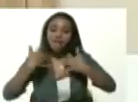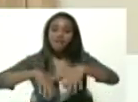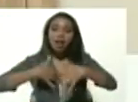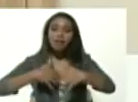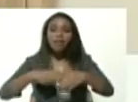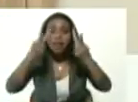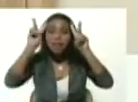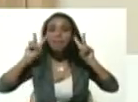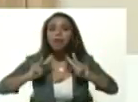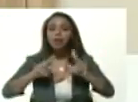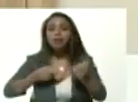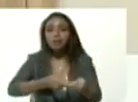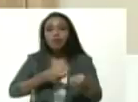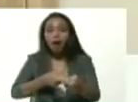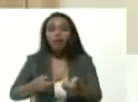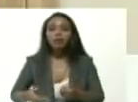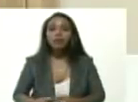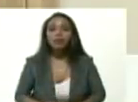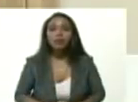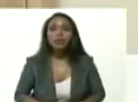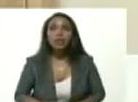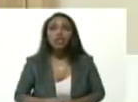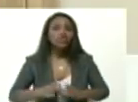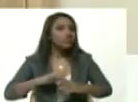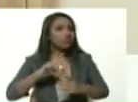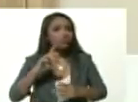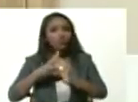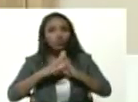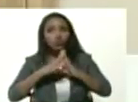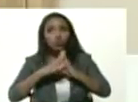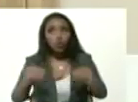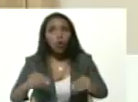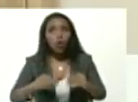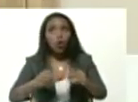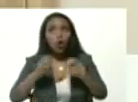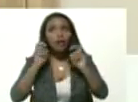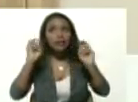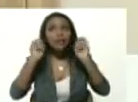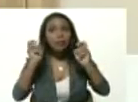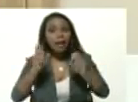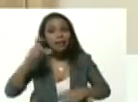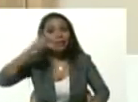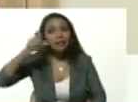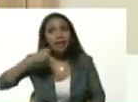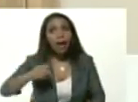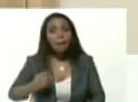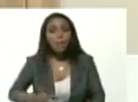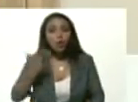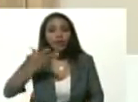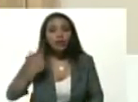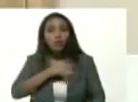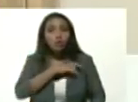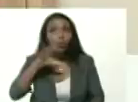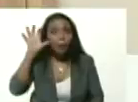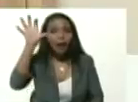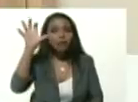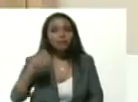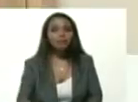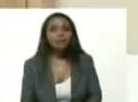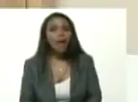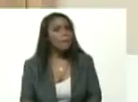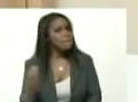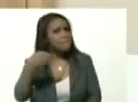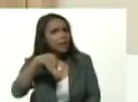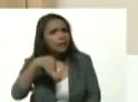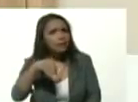higiene y todo lo que tiene que ver con las necesidades fundamentales de nuestro país.